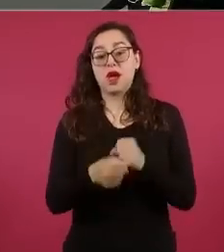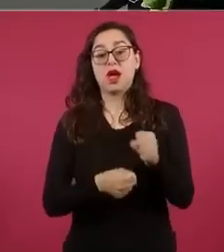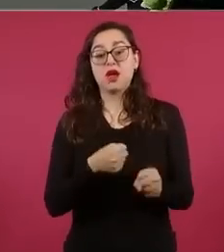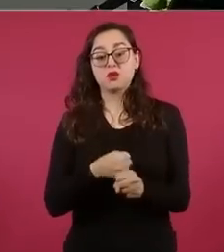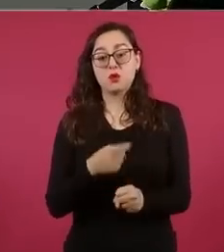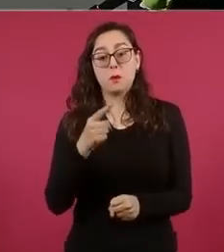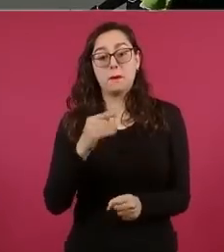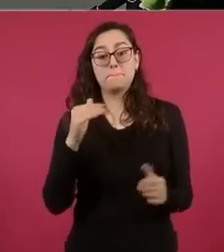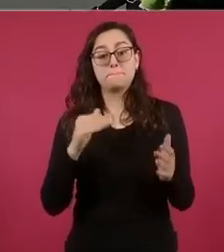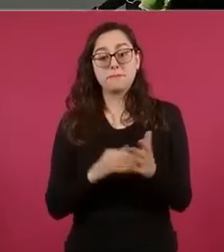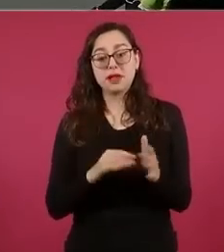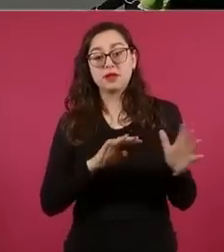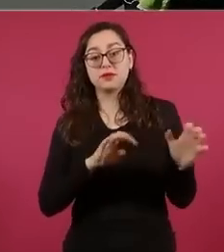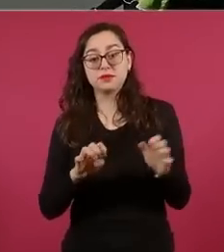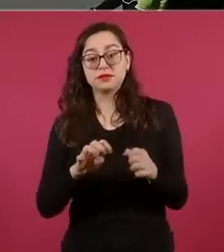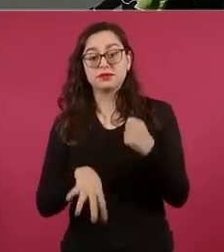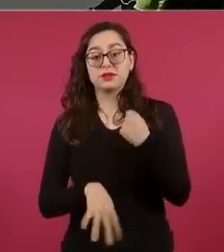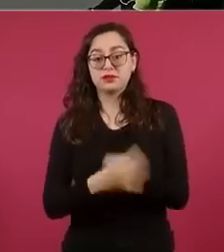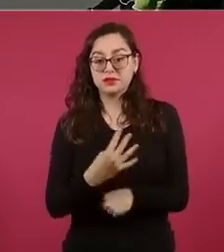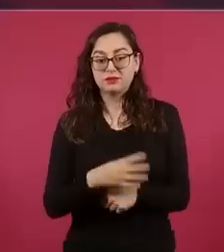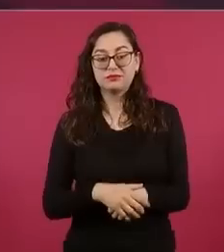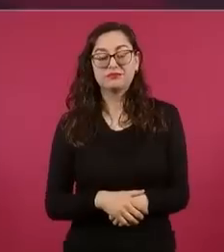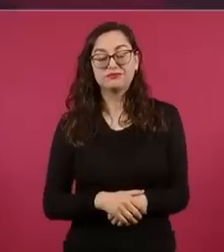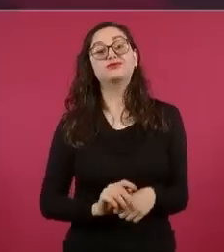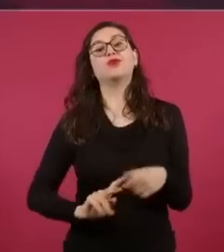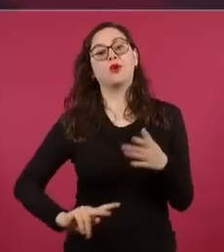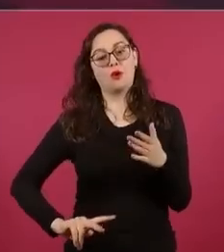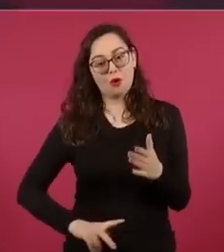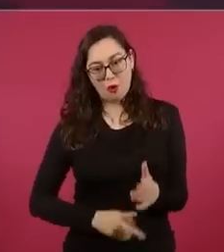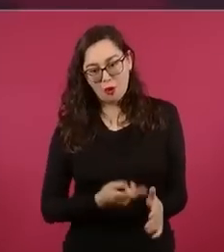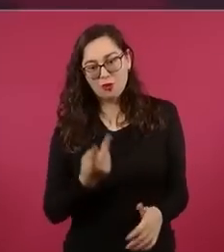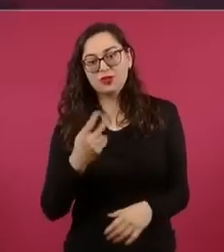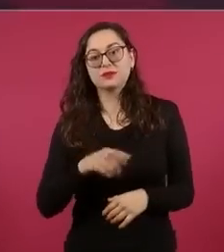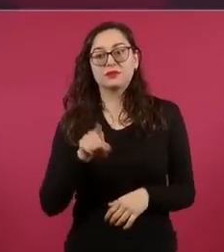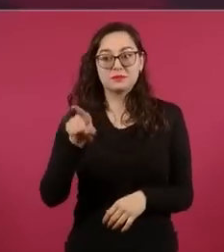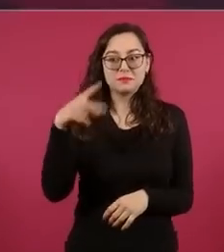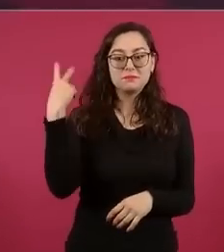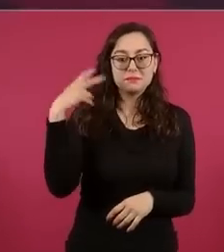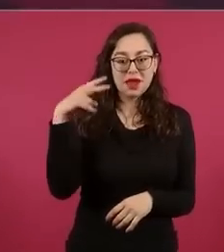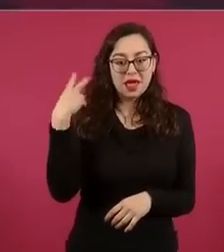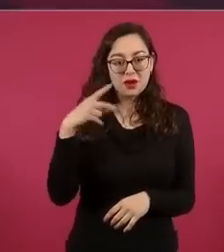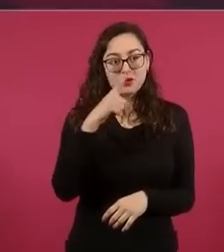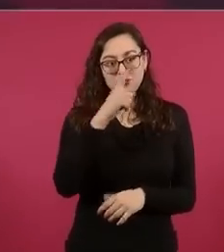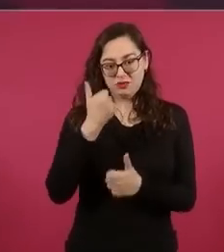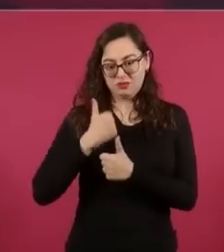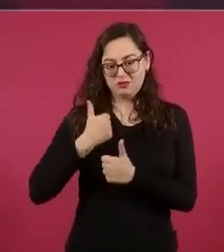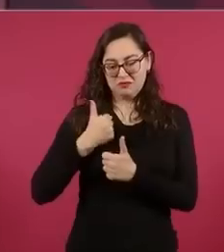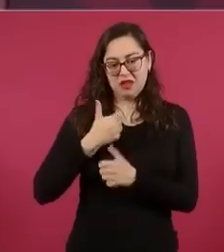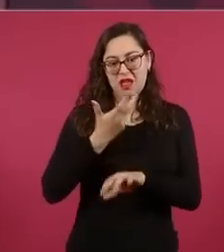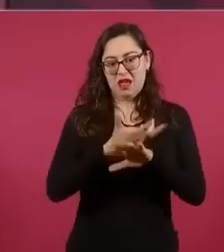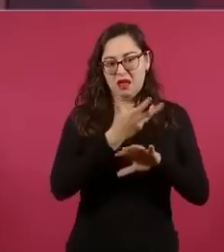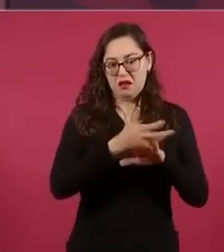volvieron a invadirnos Veracruz, que estuvieron 7 meses